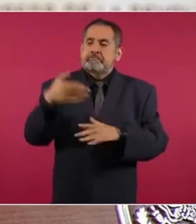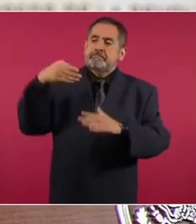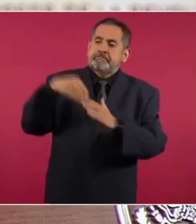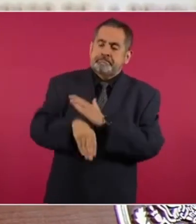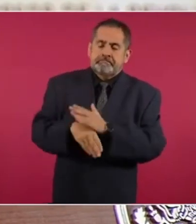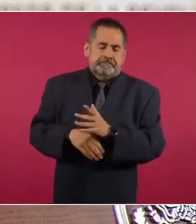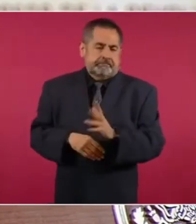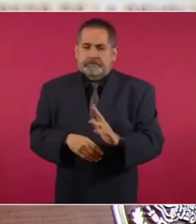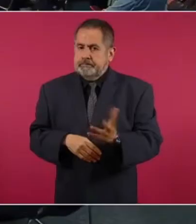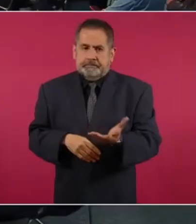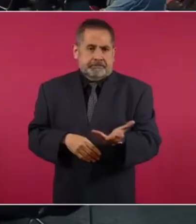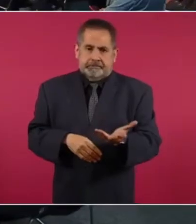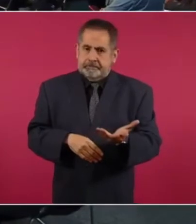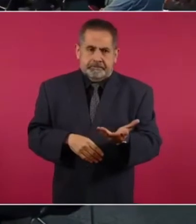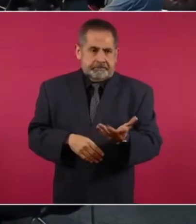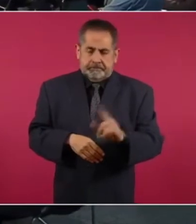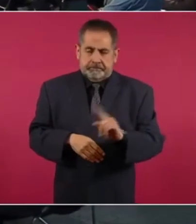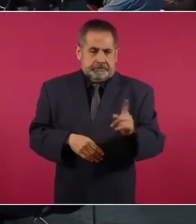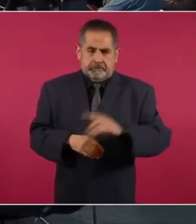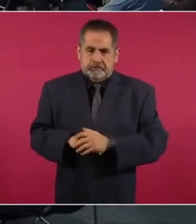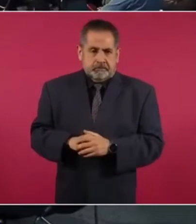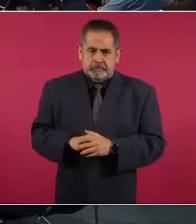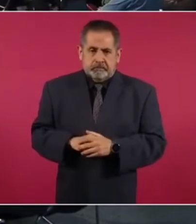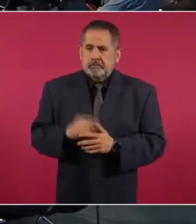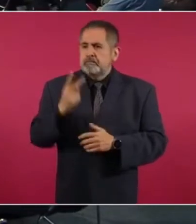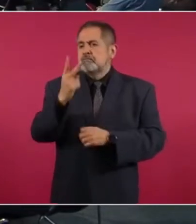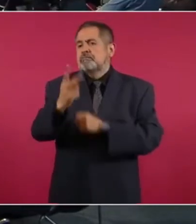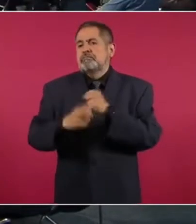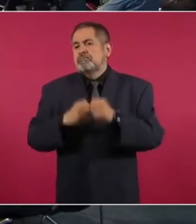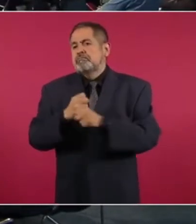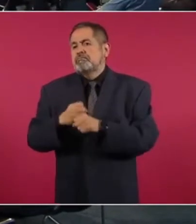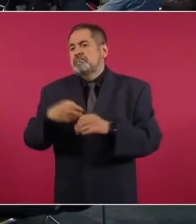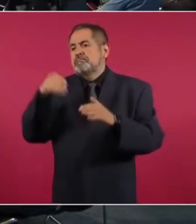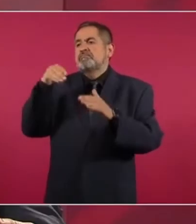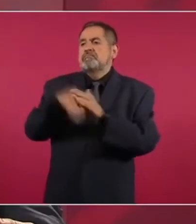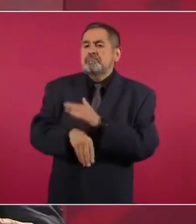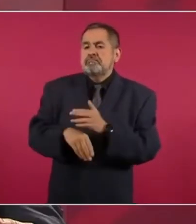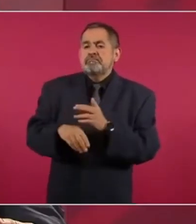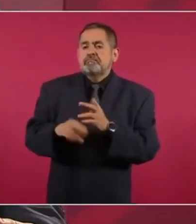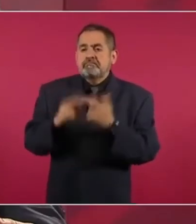fracase, a los 2 años,